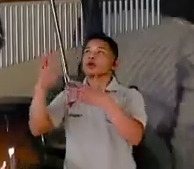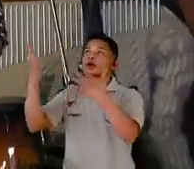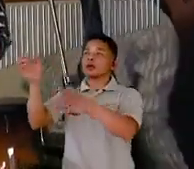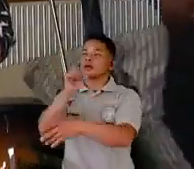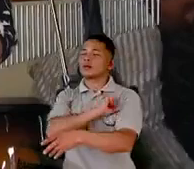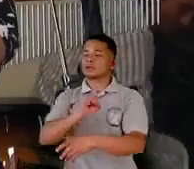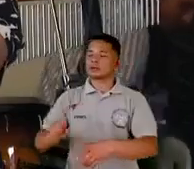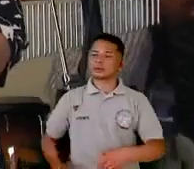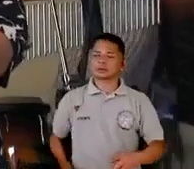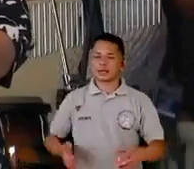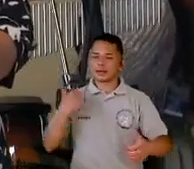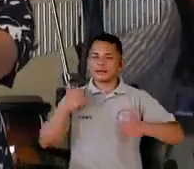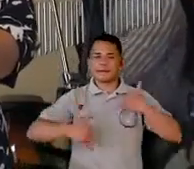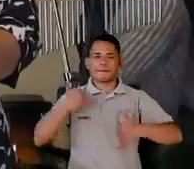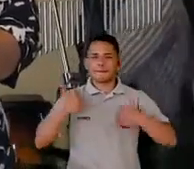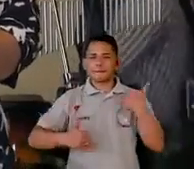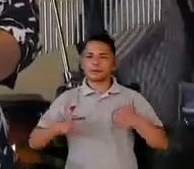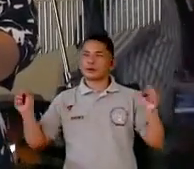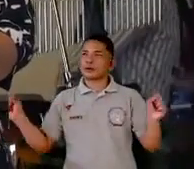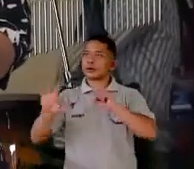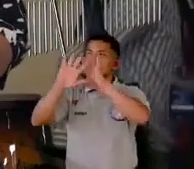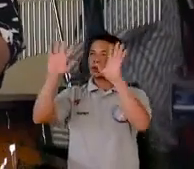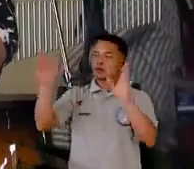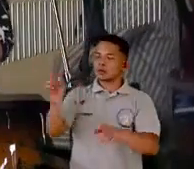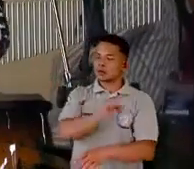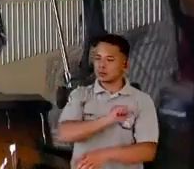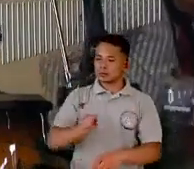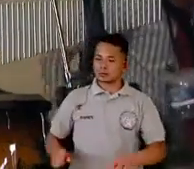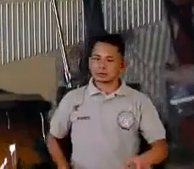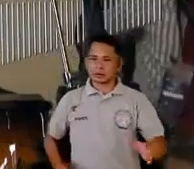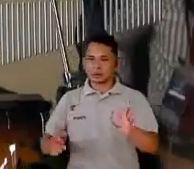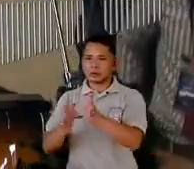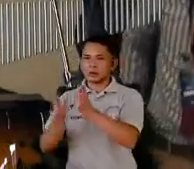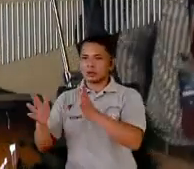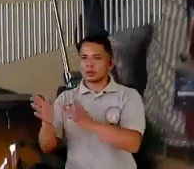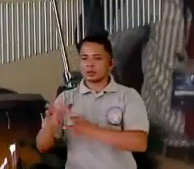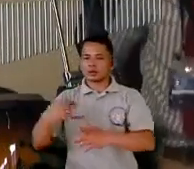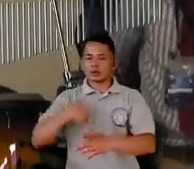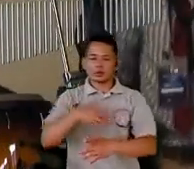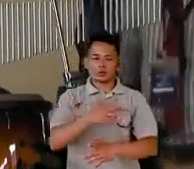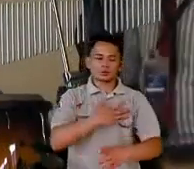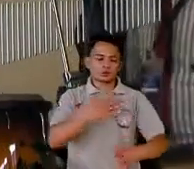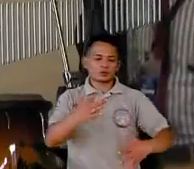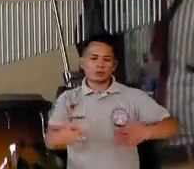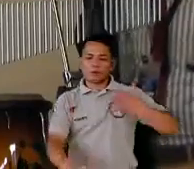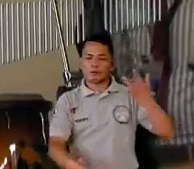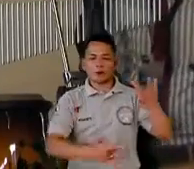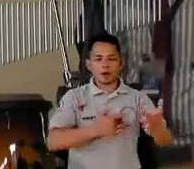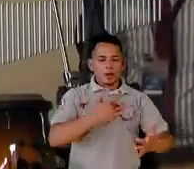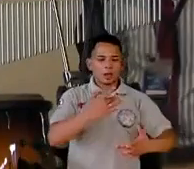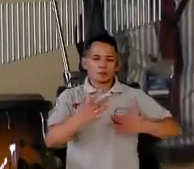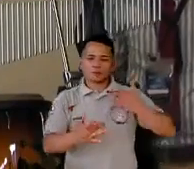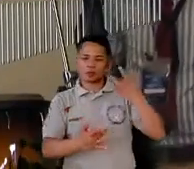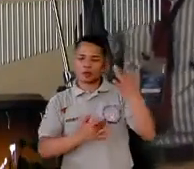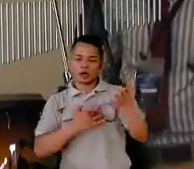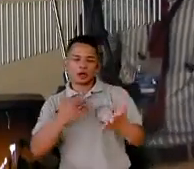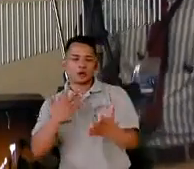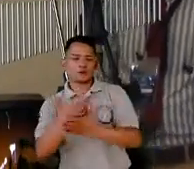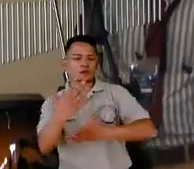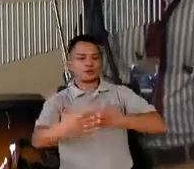Gloria al Señor Jesucristo. Pero nos gozamos de toda tribu, pueblo y